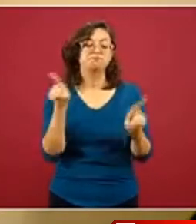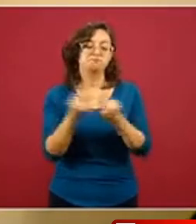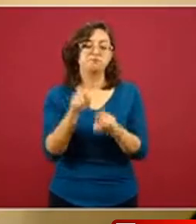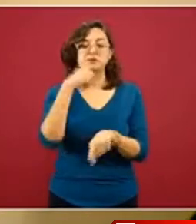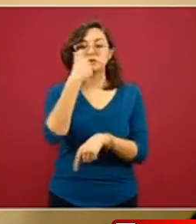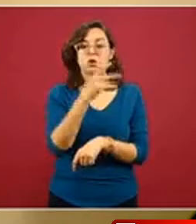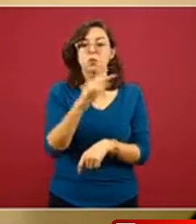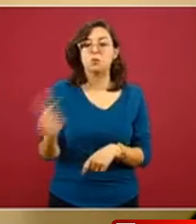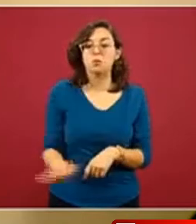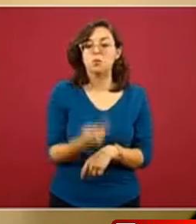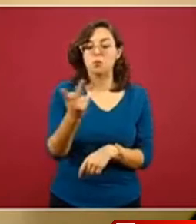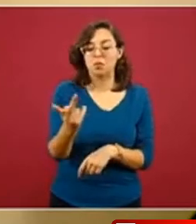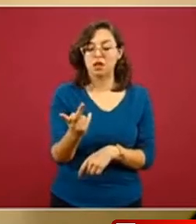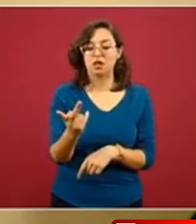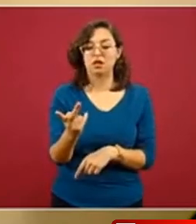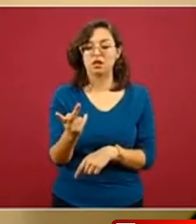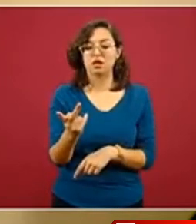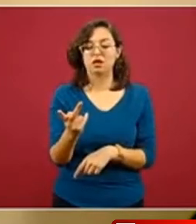preguntarle de qué manera